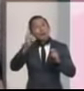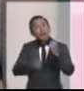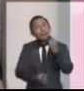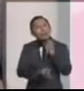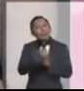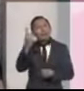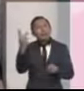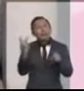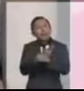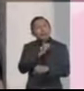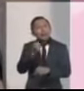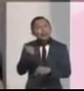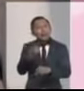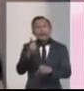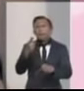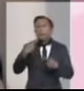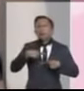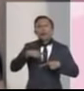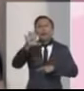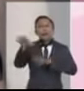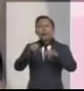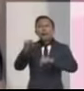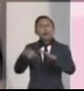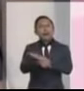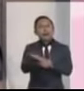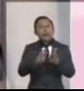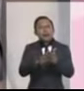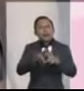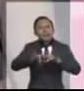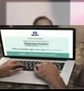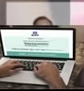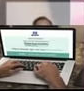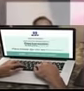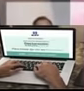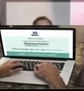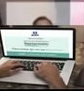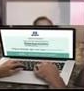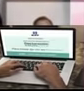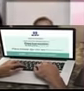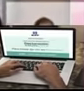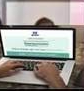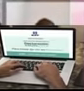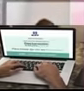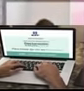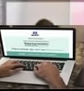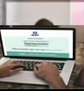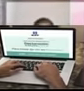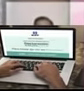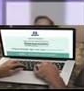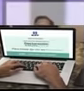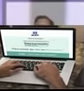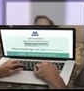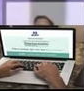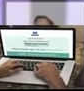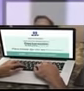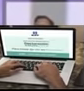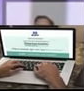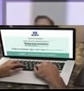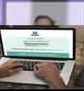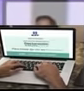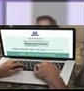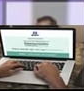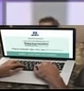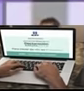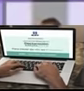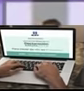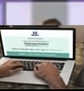prisión. ¿Qué garantía podría dar de combatir la corrupción con este antecedente, candidato? Metimos a la cárcel a Rodrigo Medina y un juez